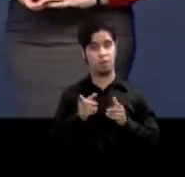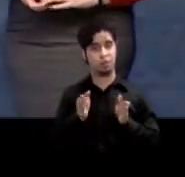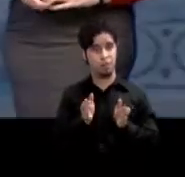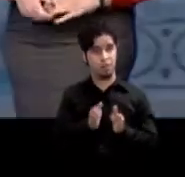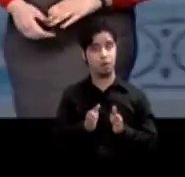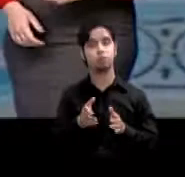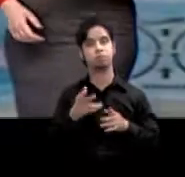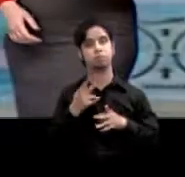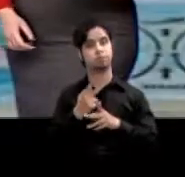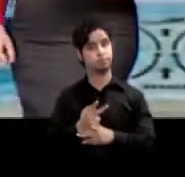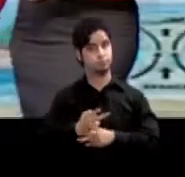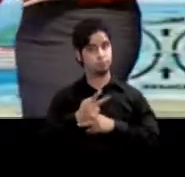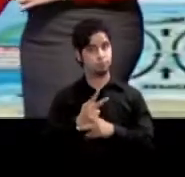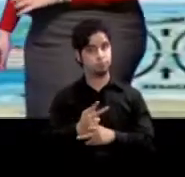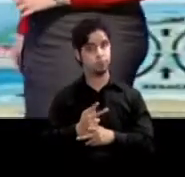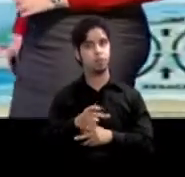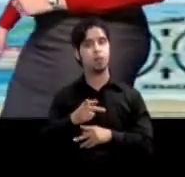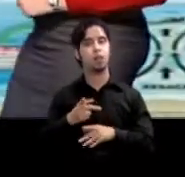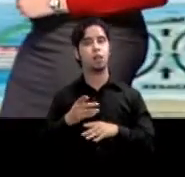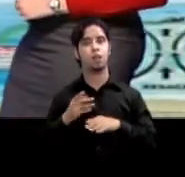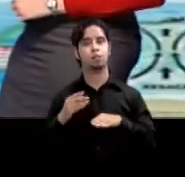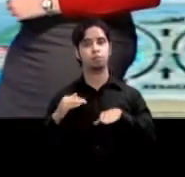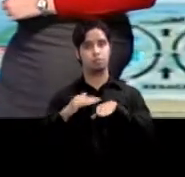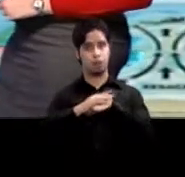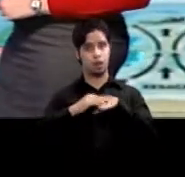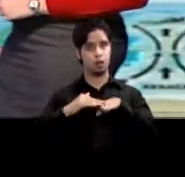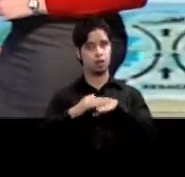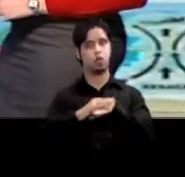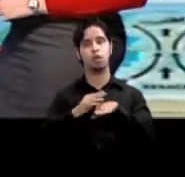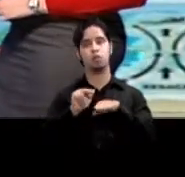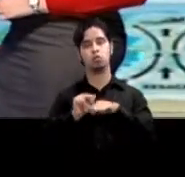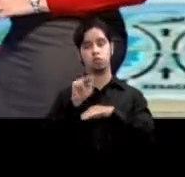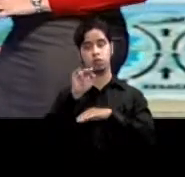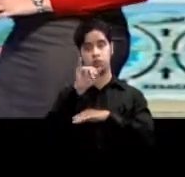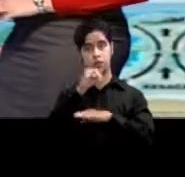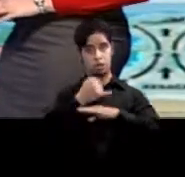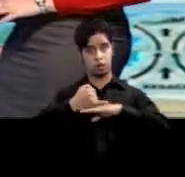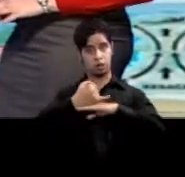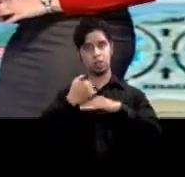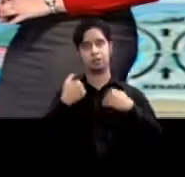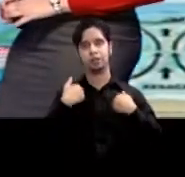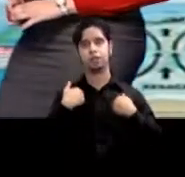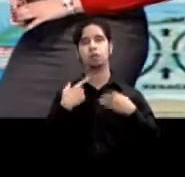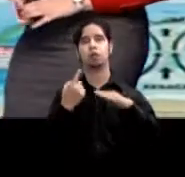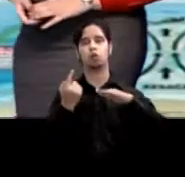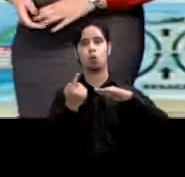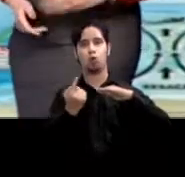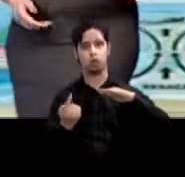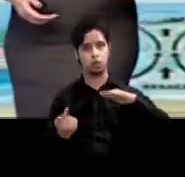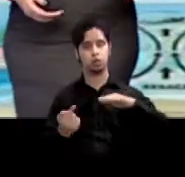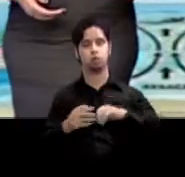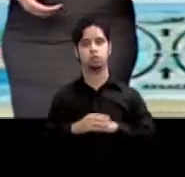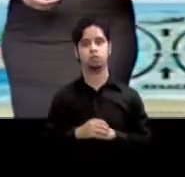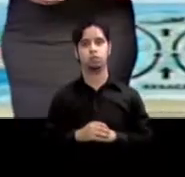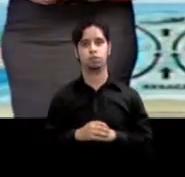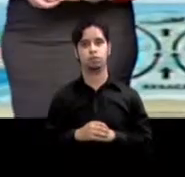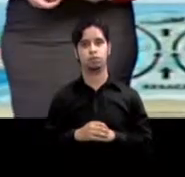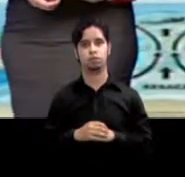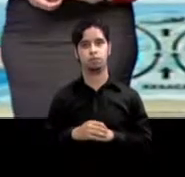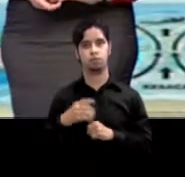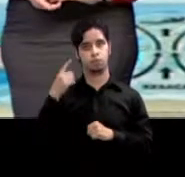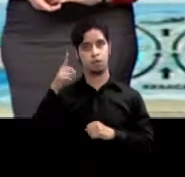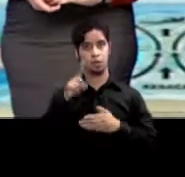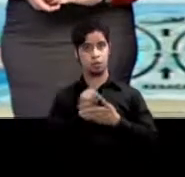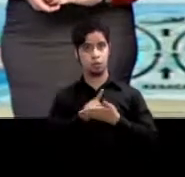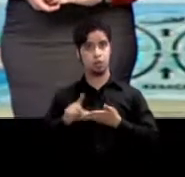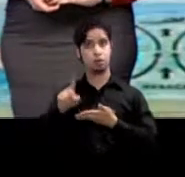ejercer precaución. De hecho, las playas de la costa norte de la isla tienen riesgo moderado de corrientes de resaca. A inicios de la semana que viene se